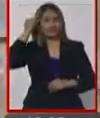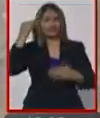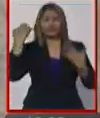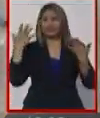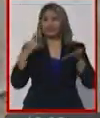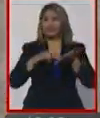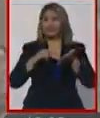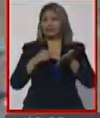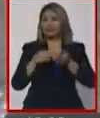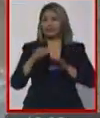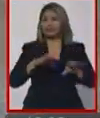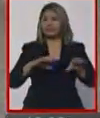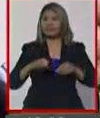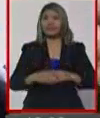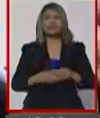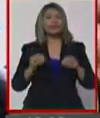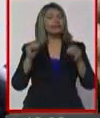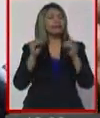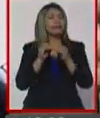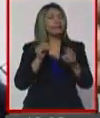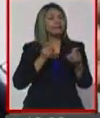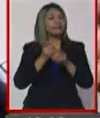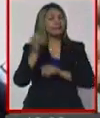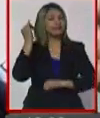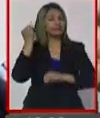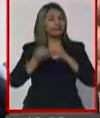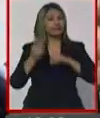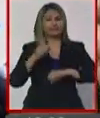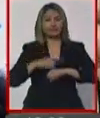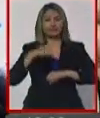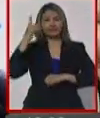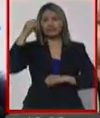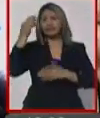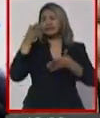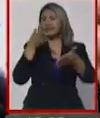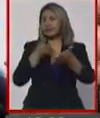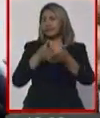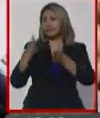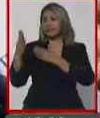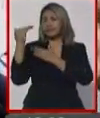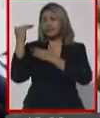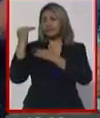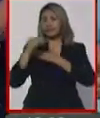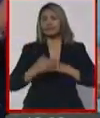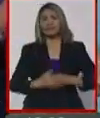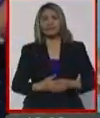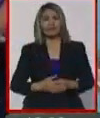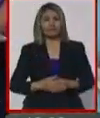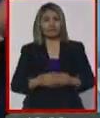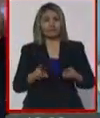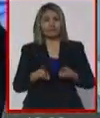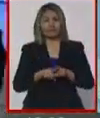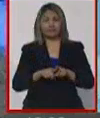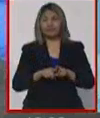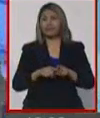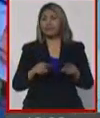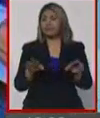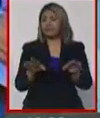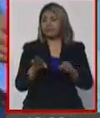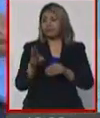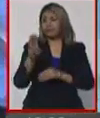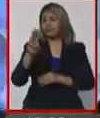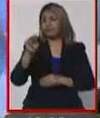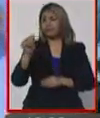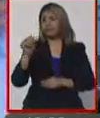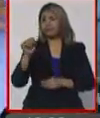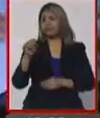hemos catalogado como la acción más dañina de los últimos tiempos del gobierno en contra de las cruceñas y los cruceños. Por su lado, los asambleístas del